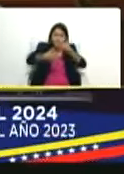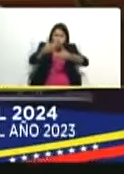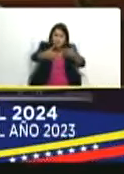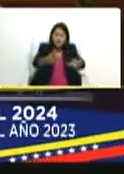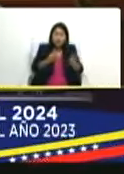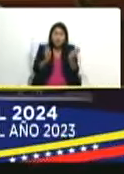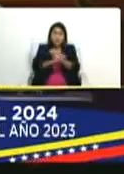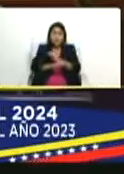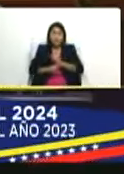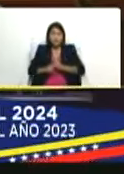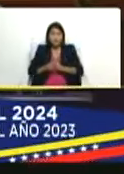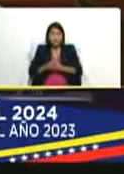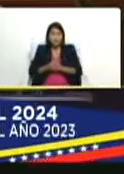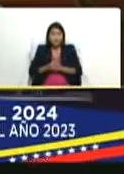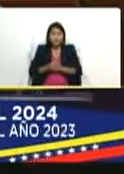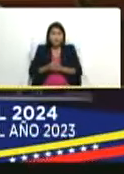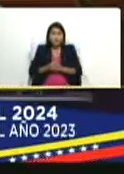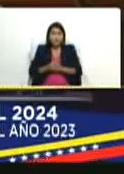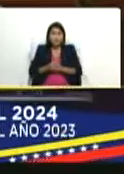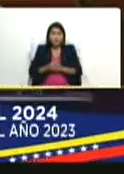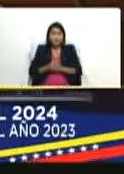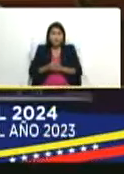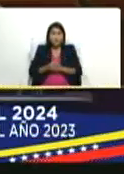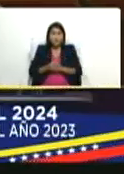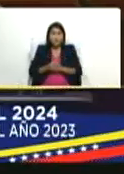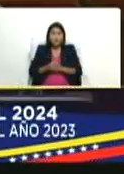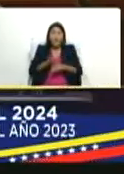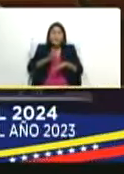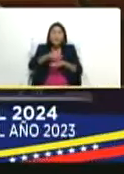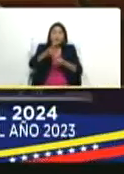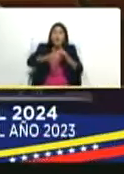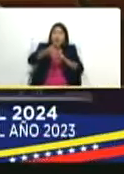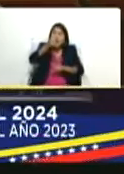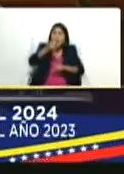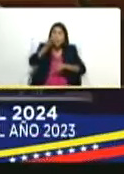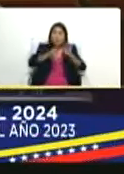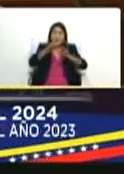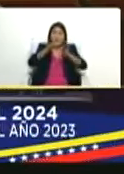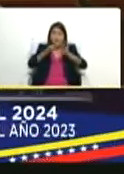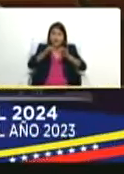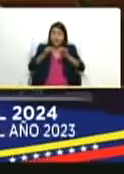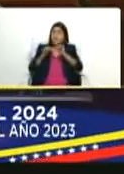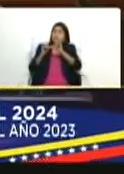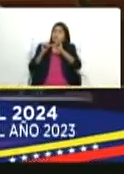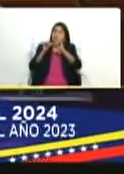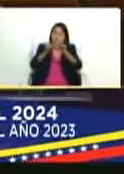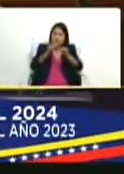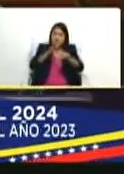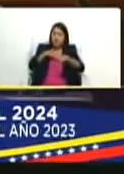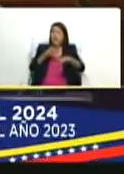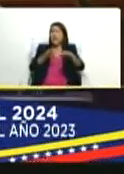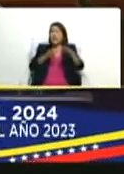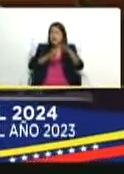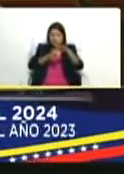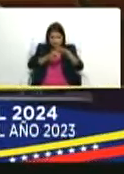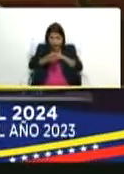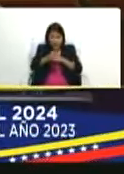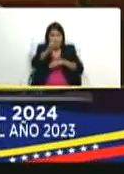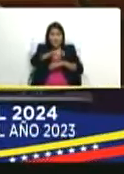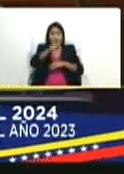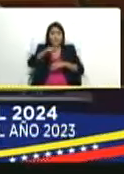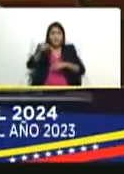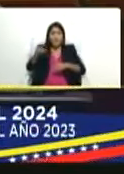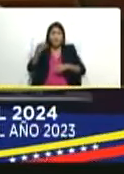de transformación, por hacer de la justicia un valor cada vez más accesible para los ciudadanos